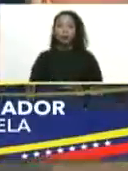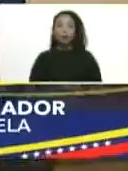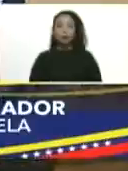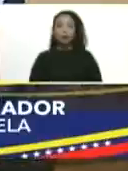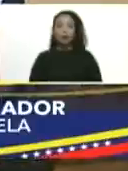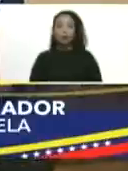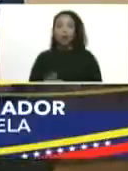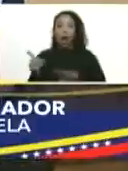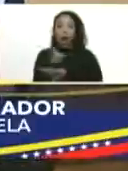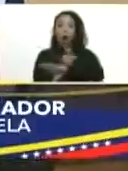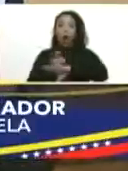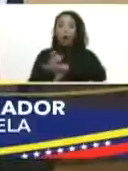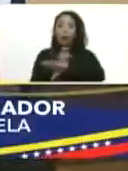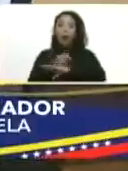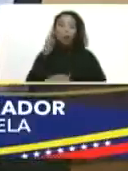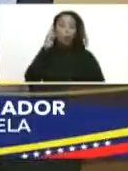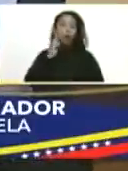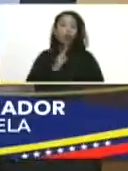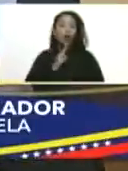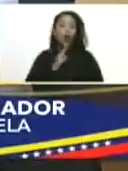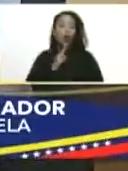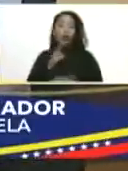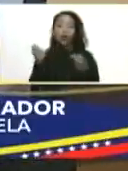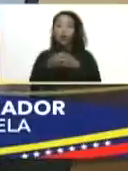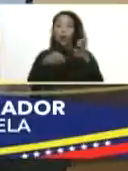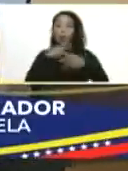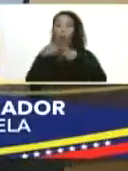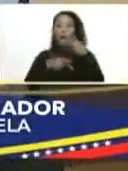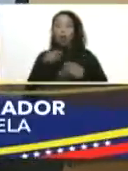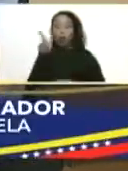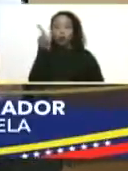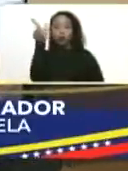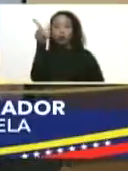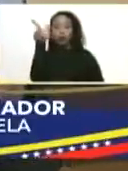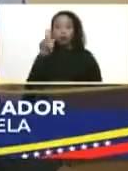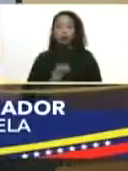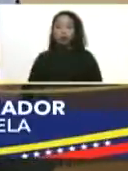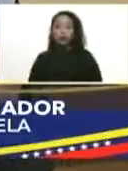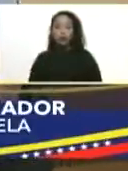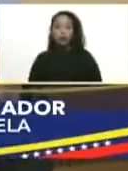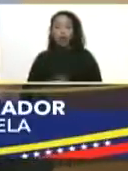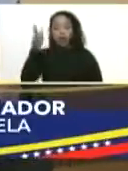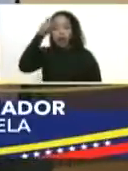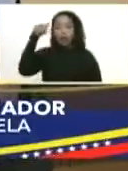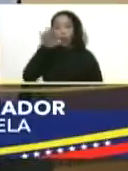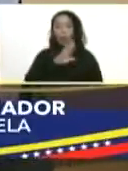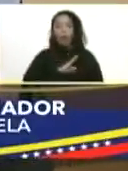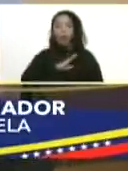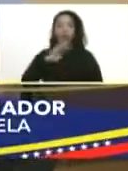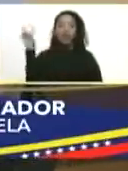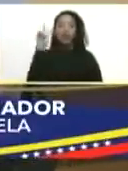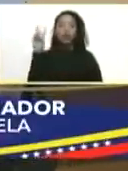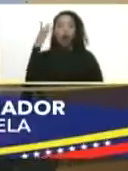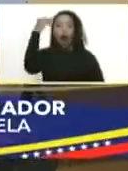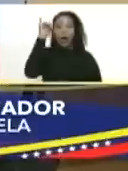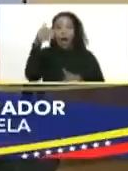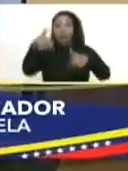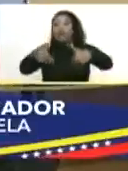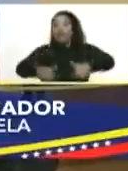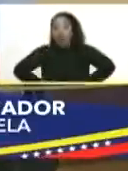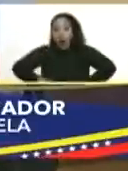El gobierno bolivariano, el Partido Socialista Unido de Venezuela y el pueblo venezolano están